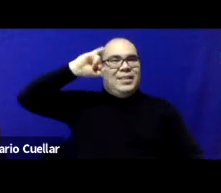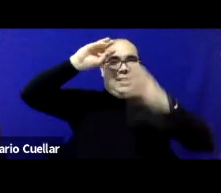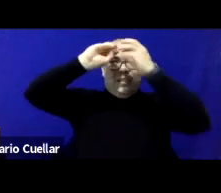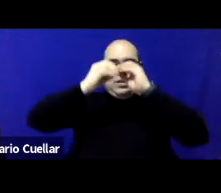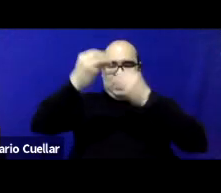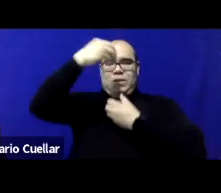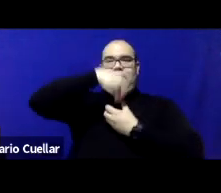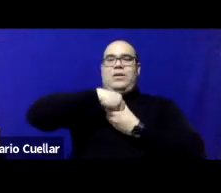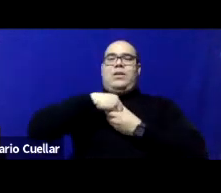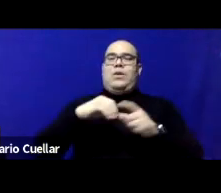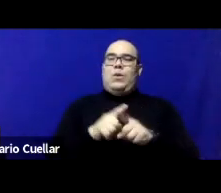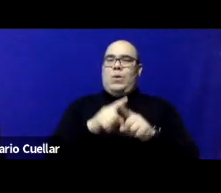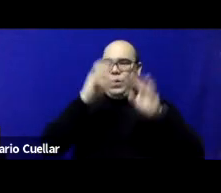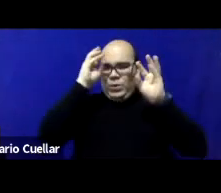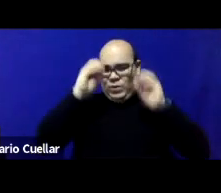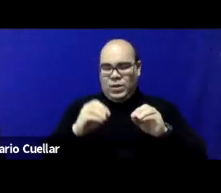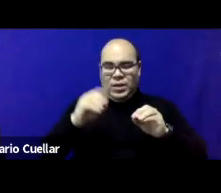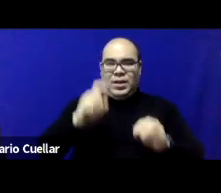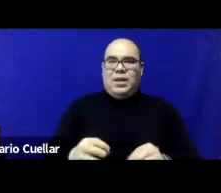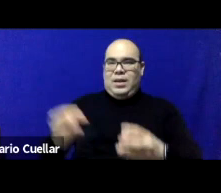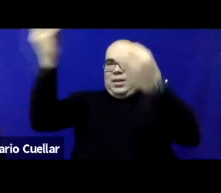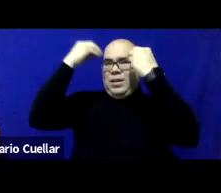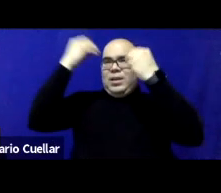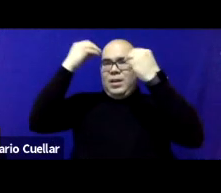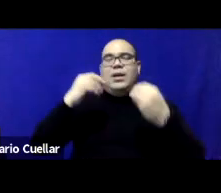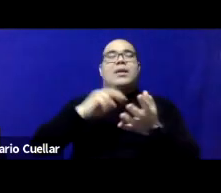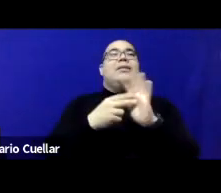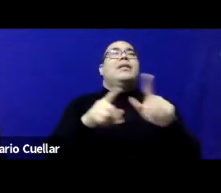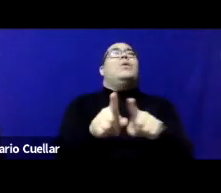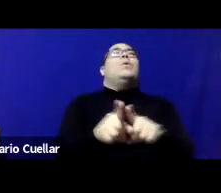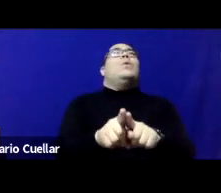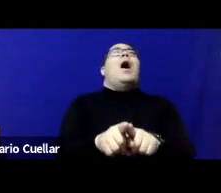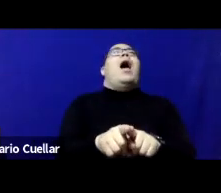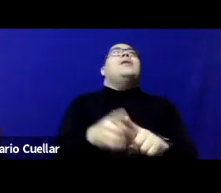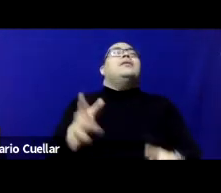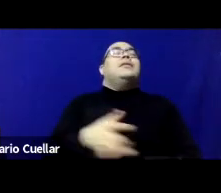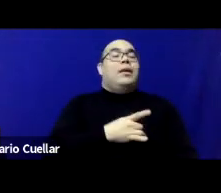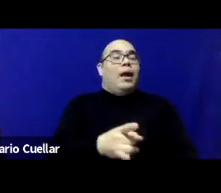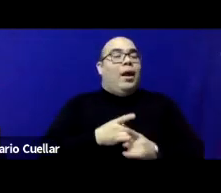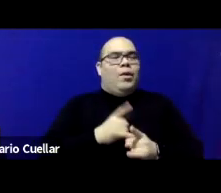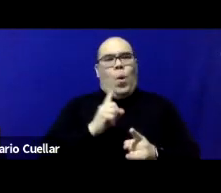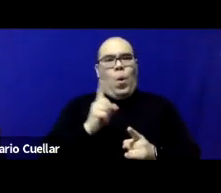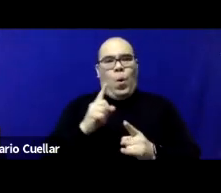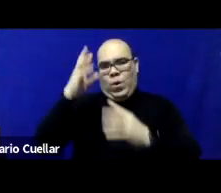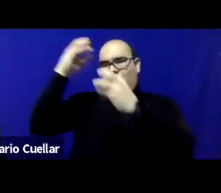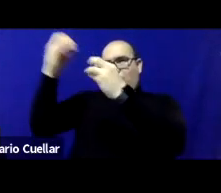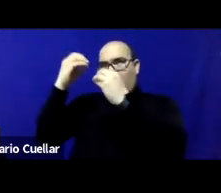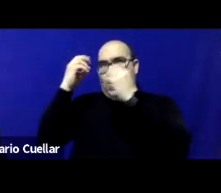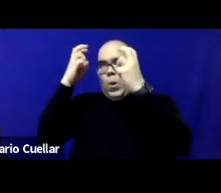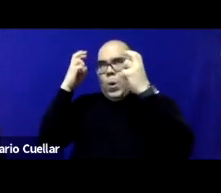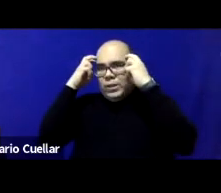educadores digamos, esa preparación. Esto no solamente es de sentido, esto es de preparación y ese conocimiento de acá está pasando